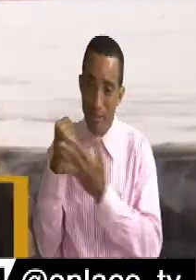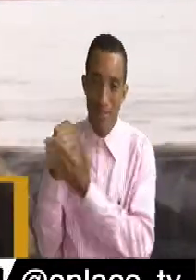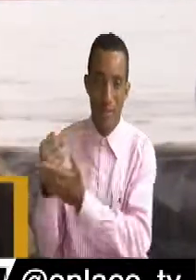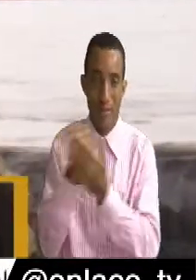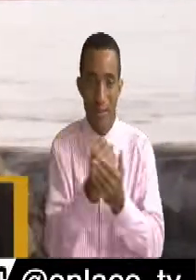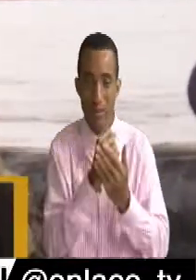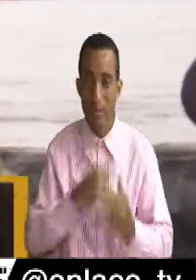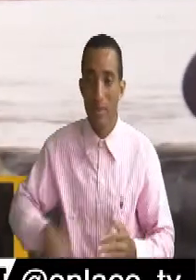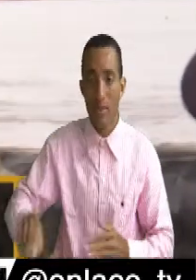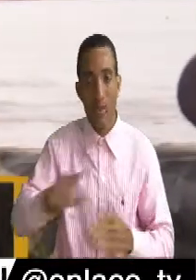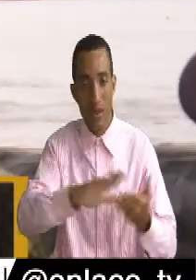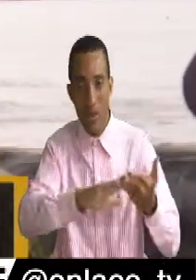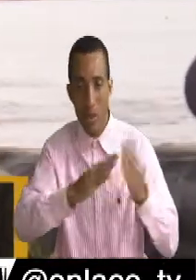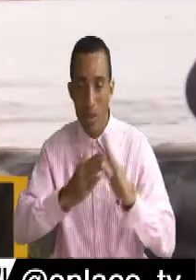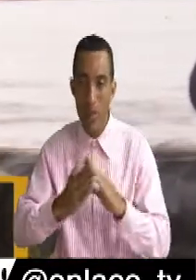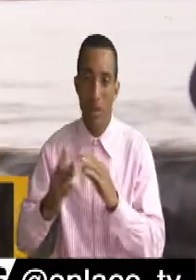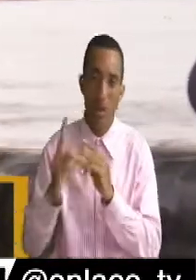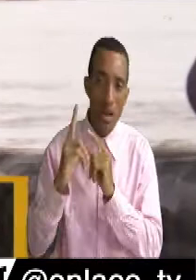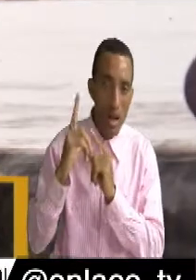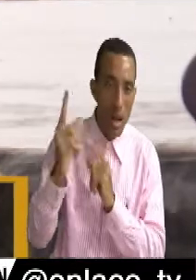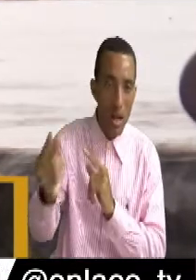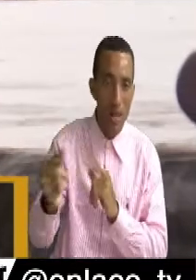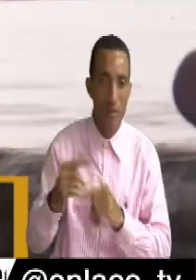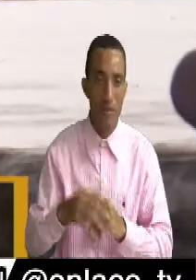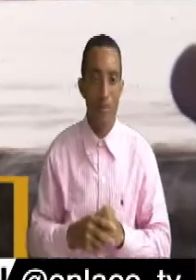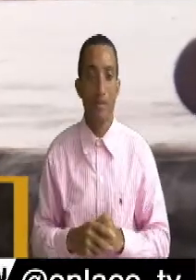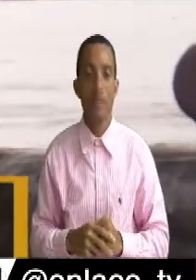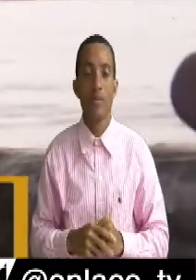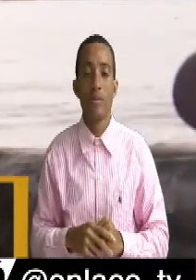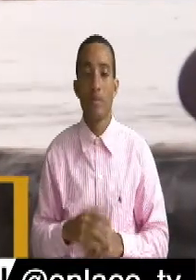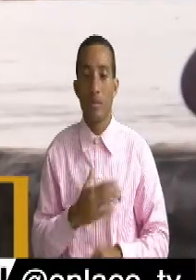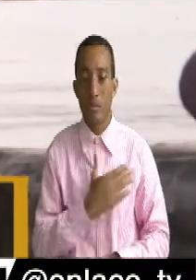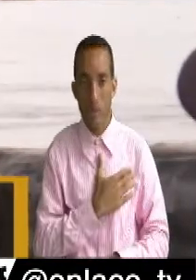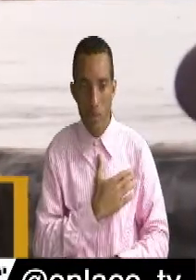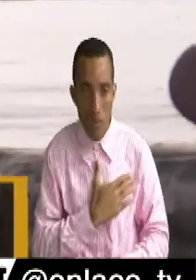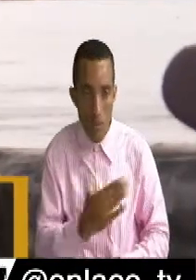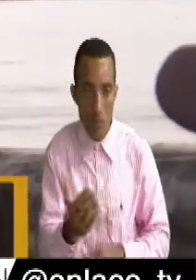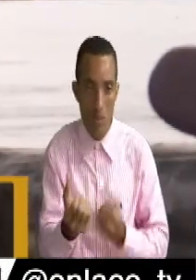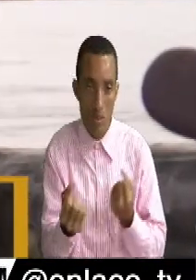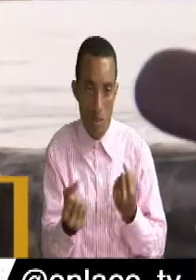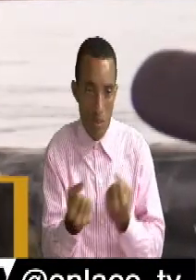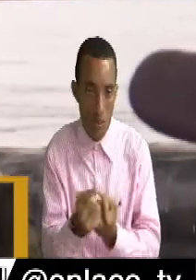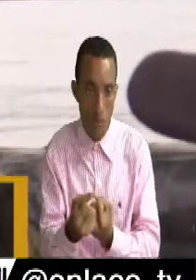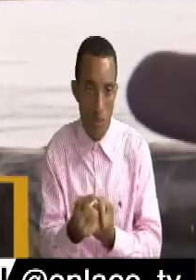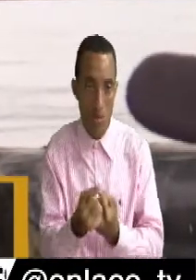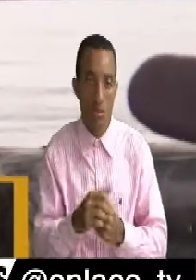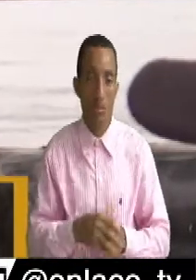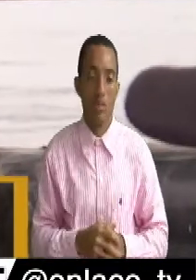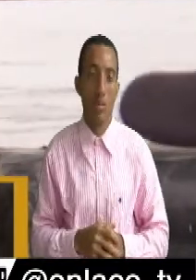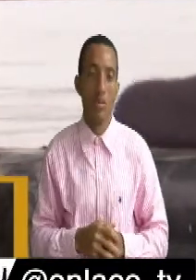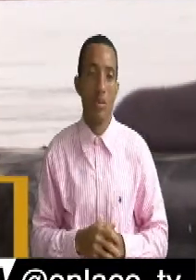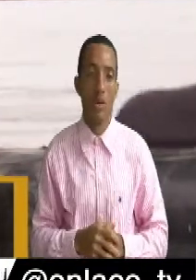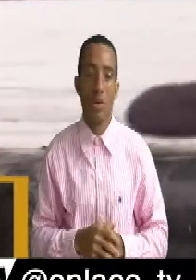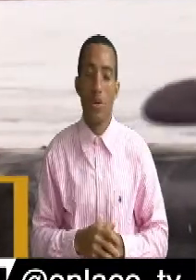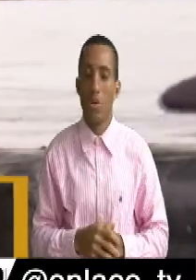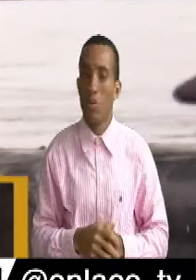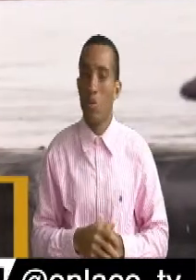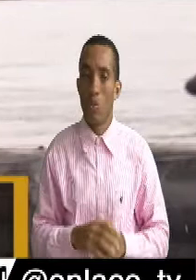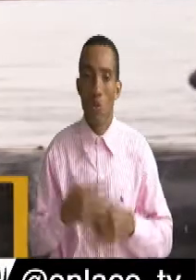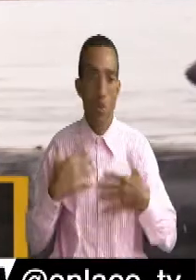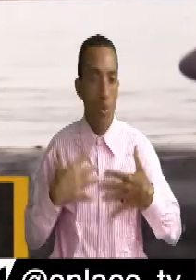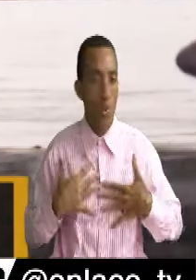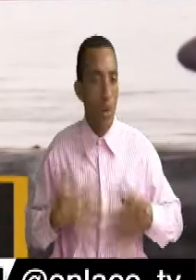lejana en el sentido de prestarles apoyo, prestarles cualquier necesidad